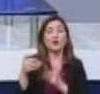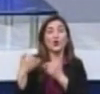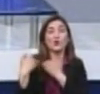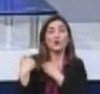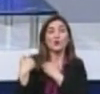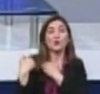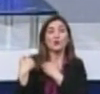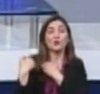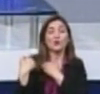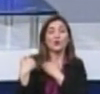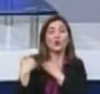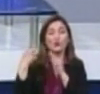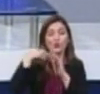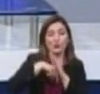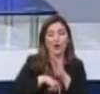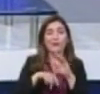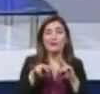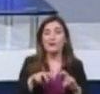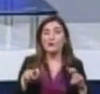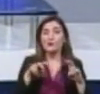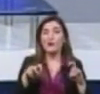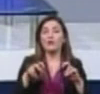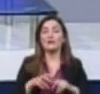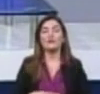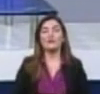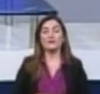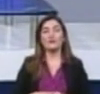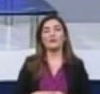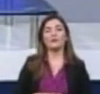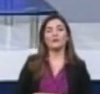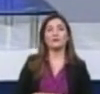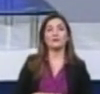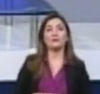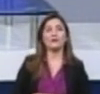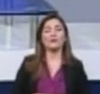competencia de auditar gestiones. Facultad, dijo Celi, que